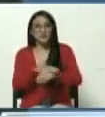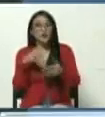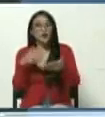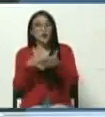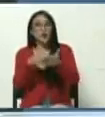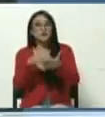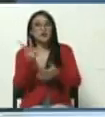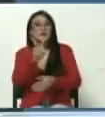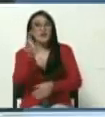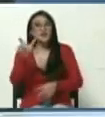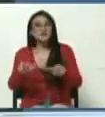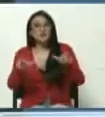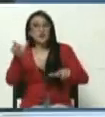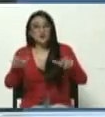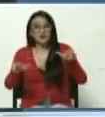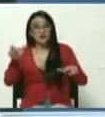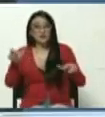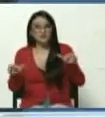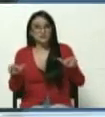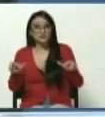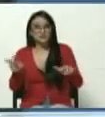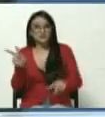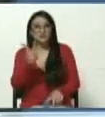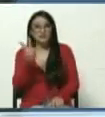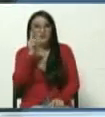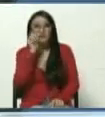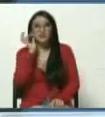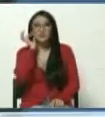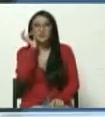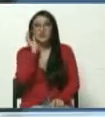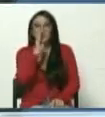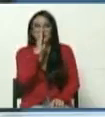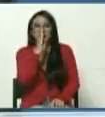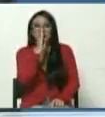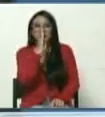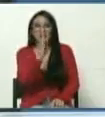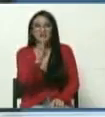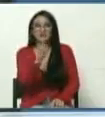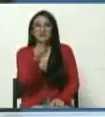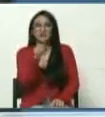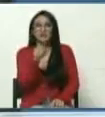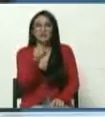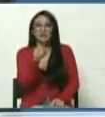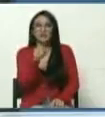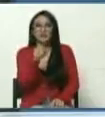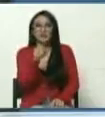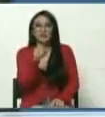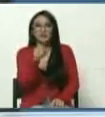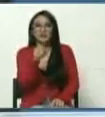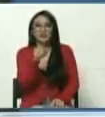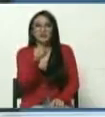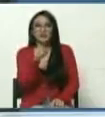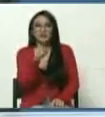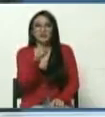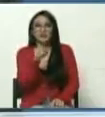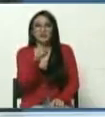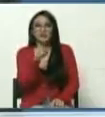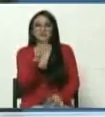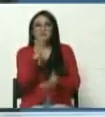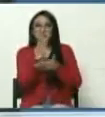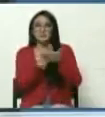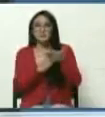contra venezolanos, venezolanas directamente involucrados como